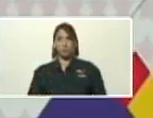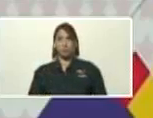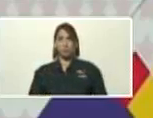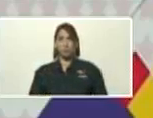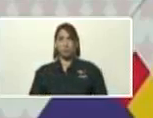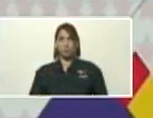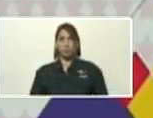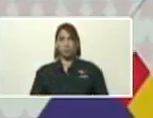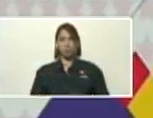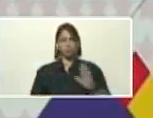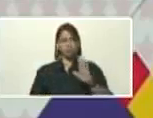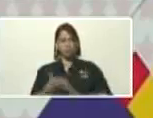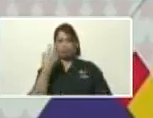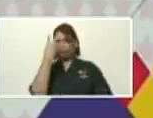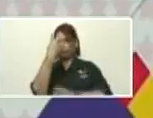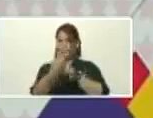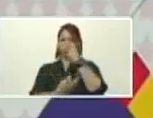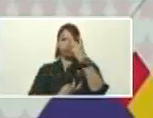y nos fuimos a recorrer